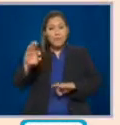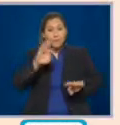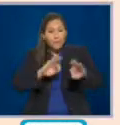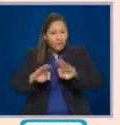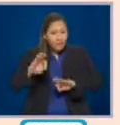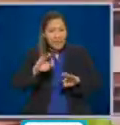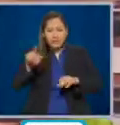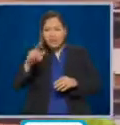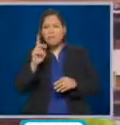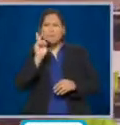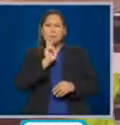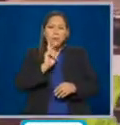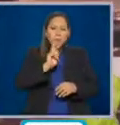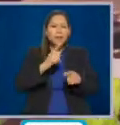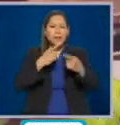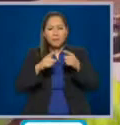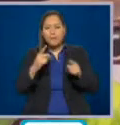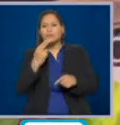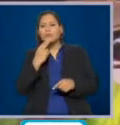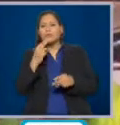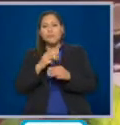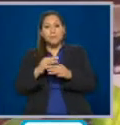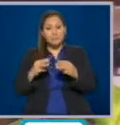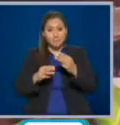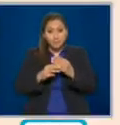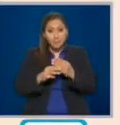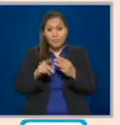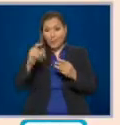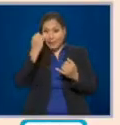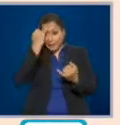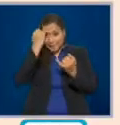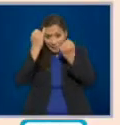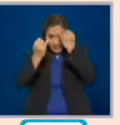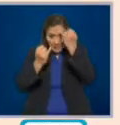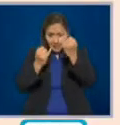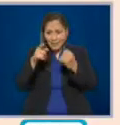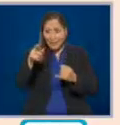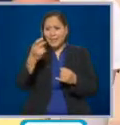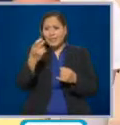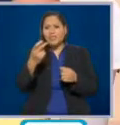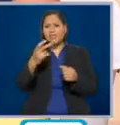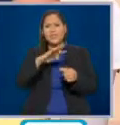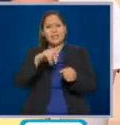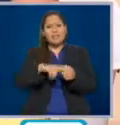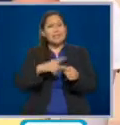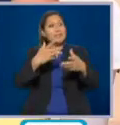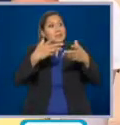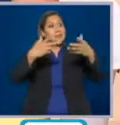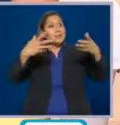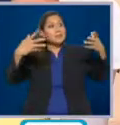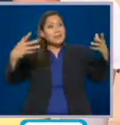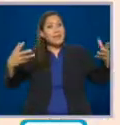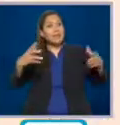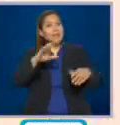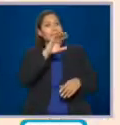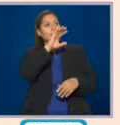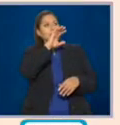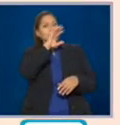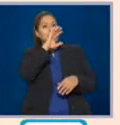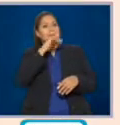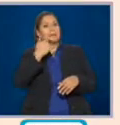diversa experimentación con materiales, diseña estas criaturas que de verdad, como el nombre lo dice, son